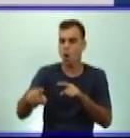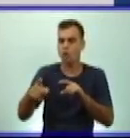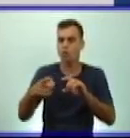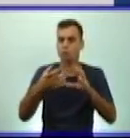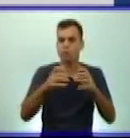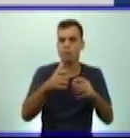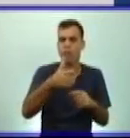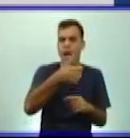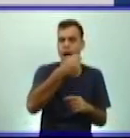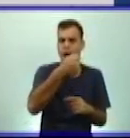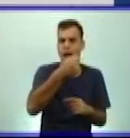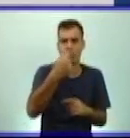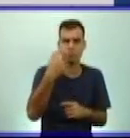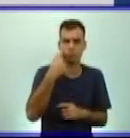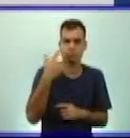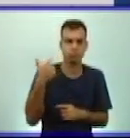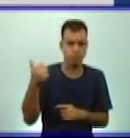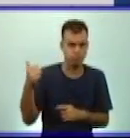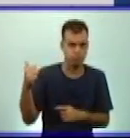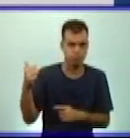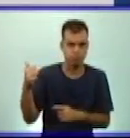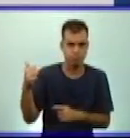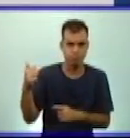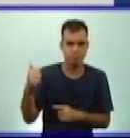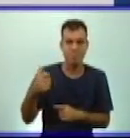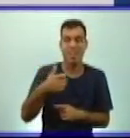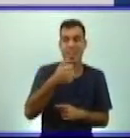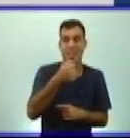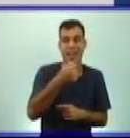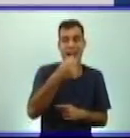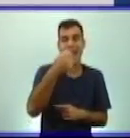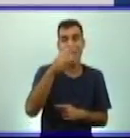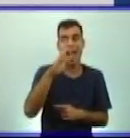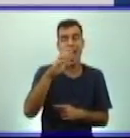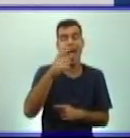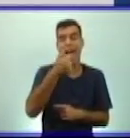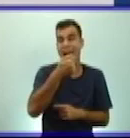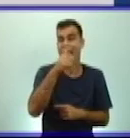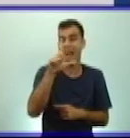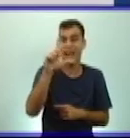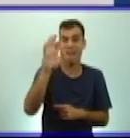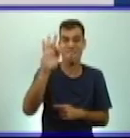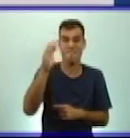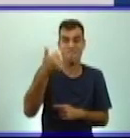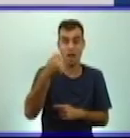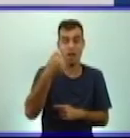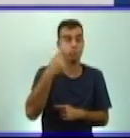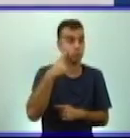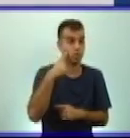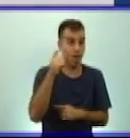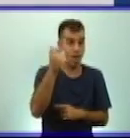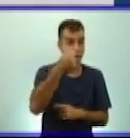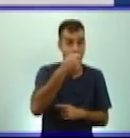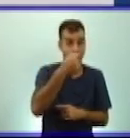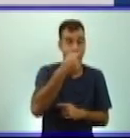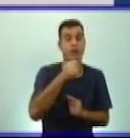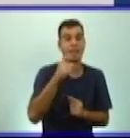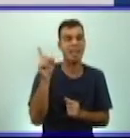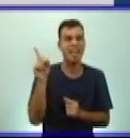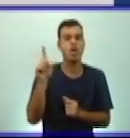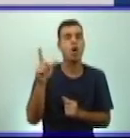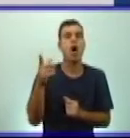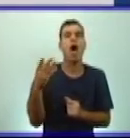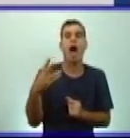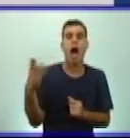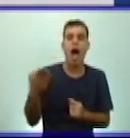magnitud física vectorial, está simbolizada con la letra griega alfa y nos representa en este movimiento lo que se conoce como aceleración